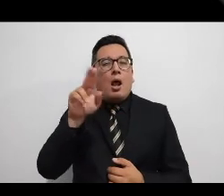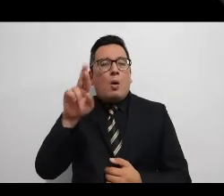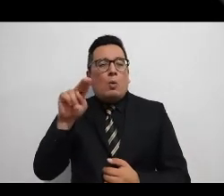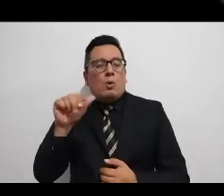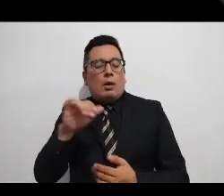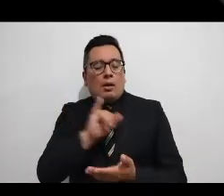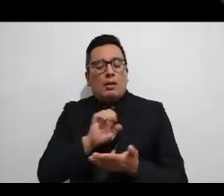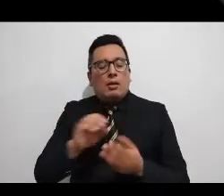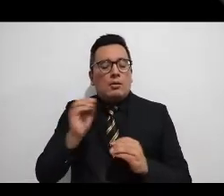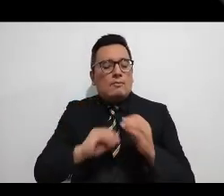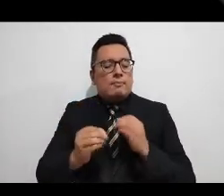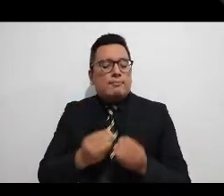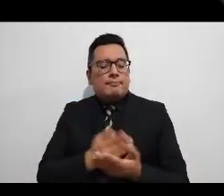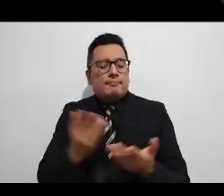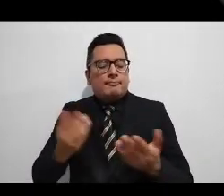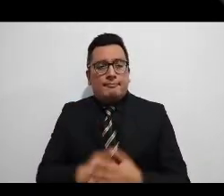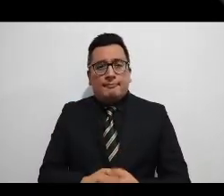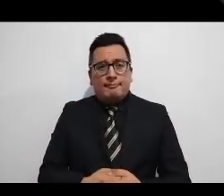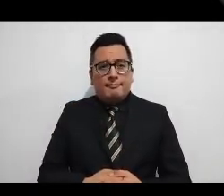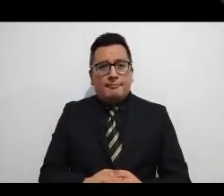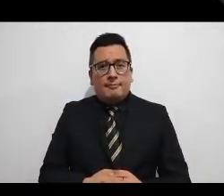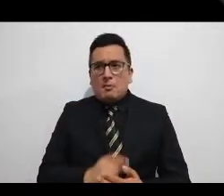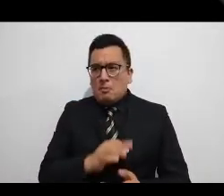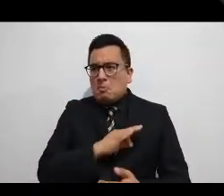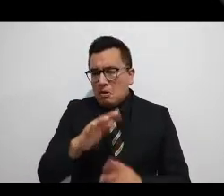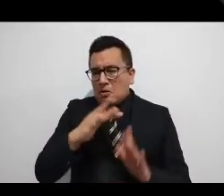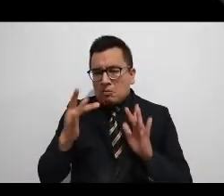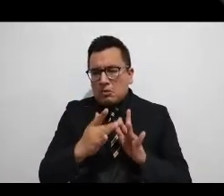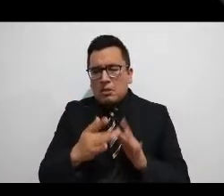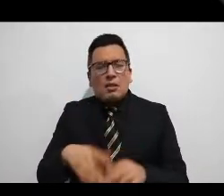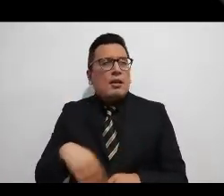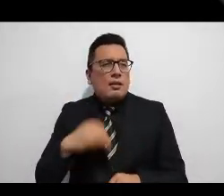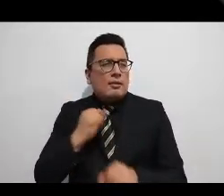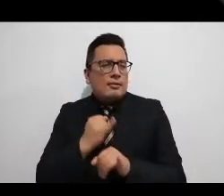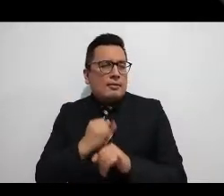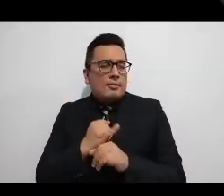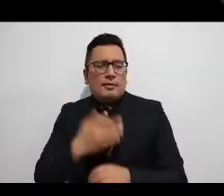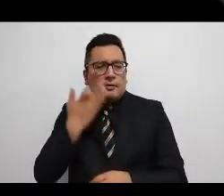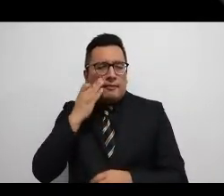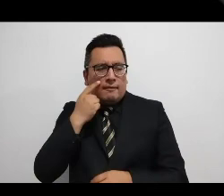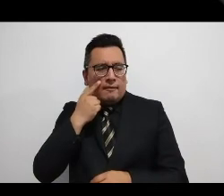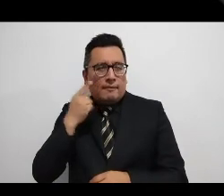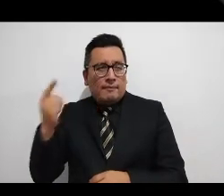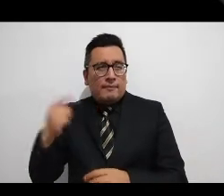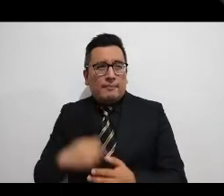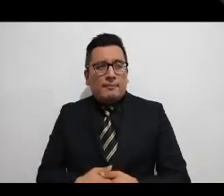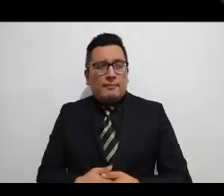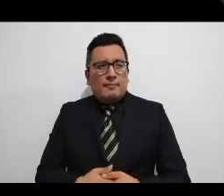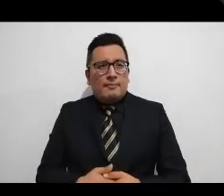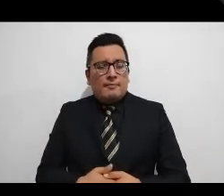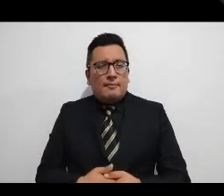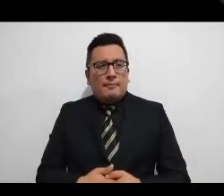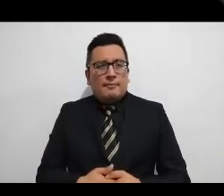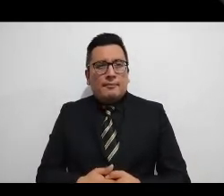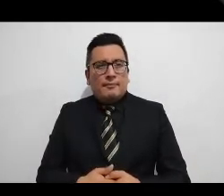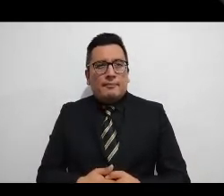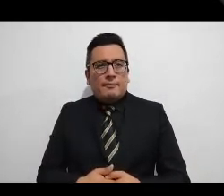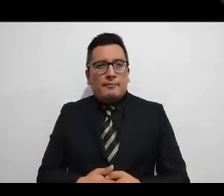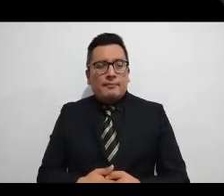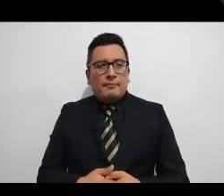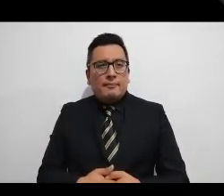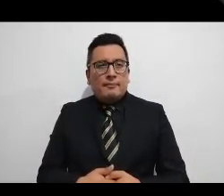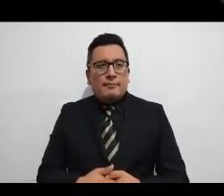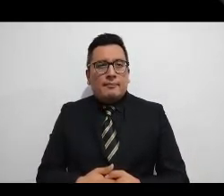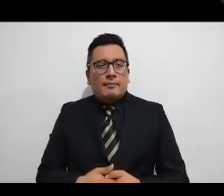Instituto Electoral de Coahuila. Nos puede seguir también en redes sociales, en Facebook como laurna.programa radiofónico del